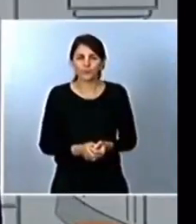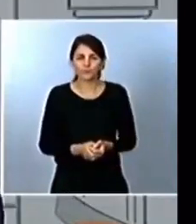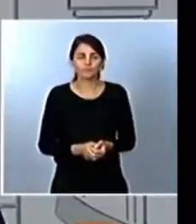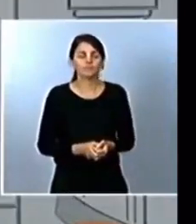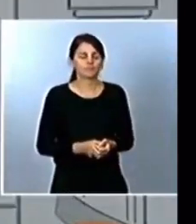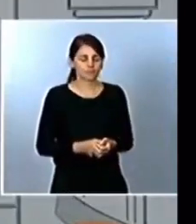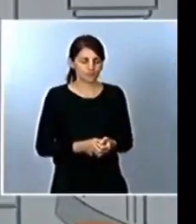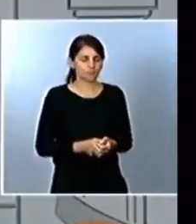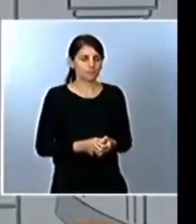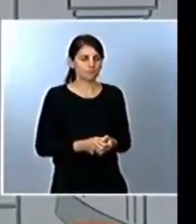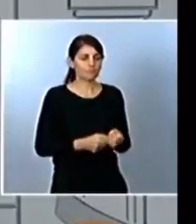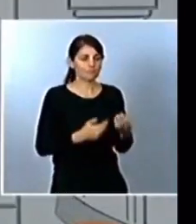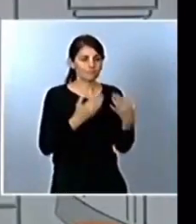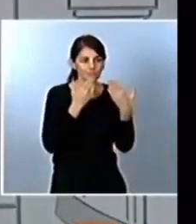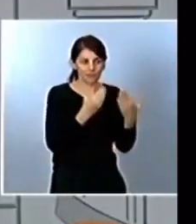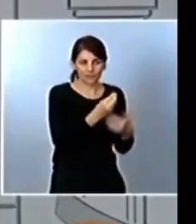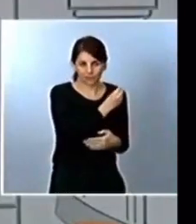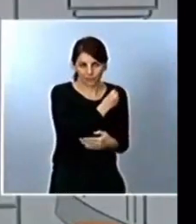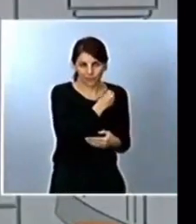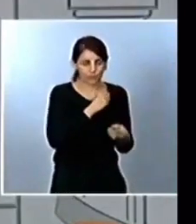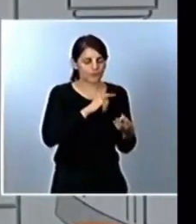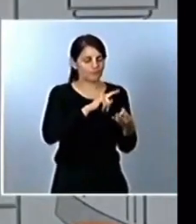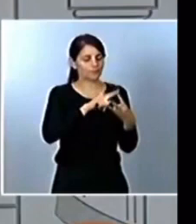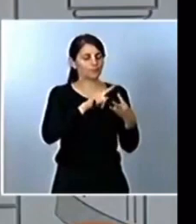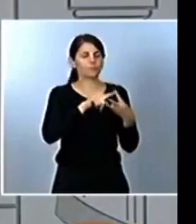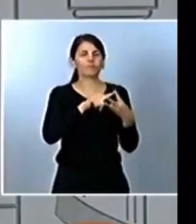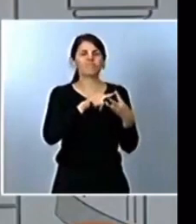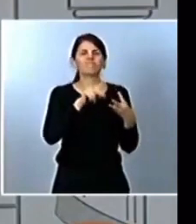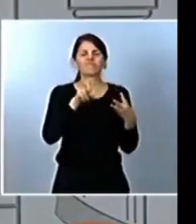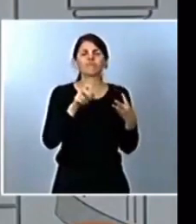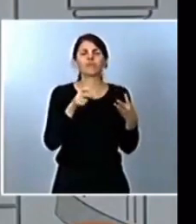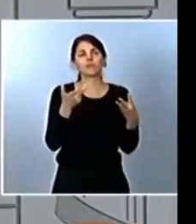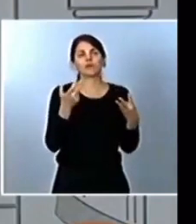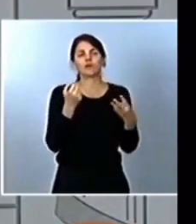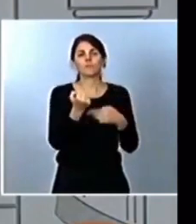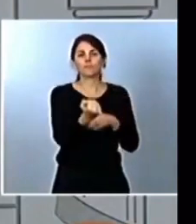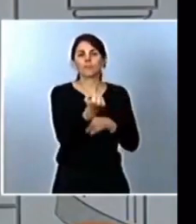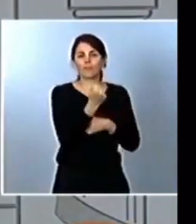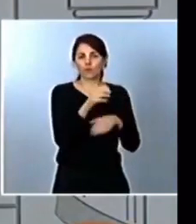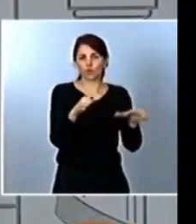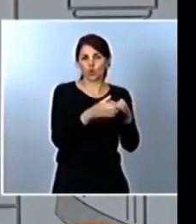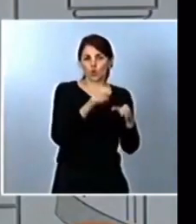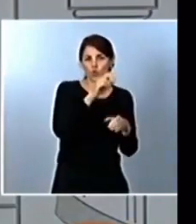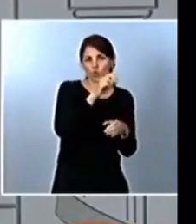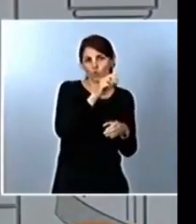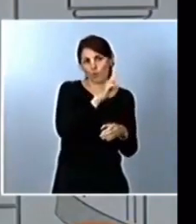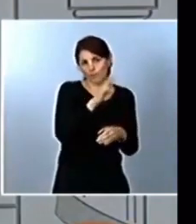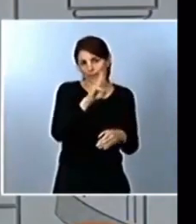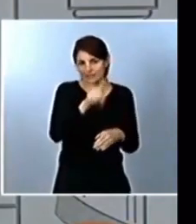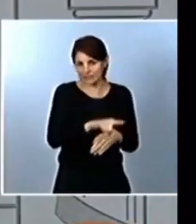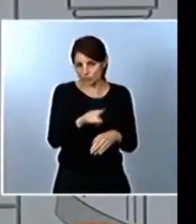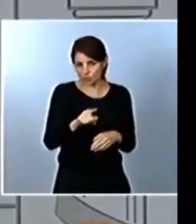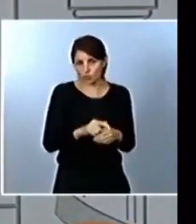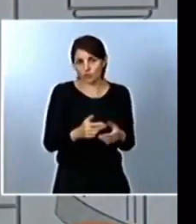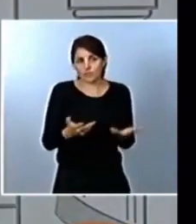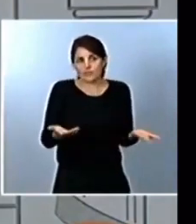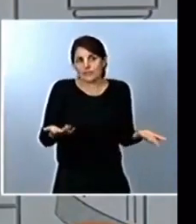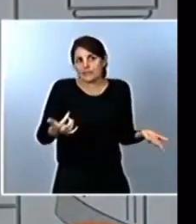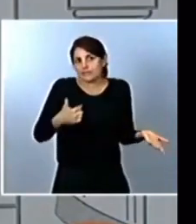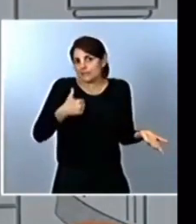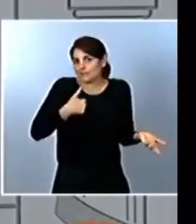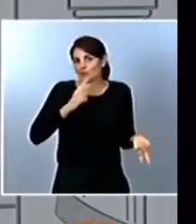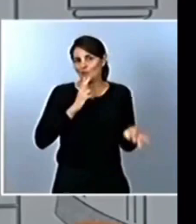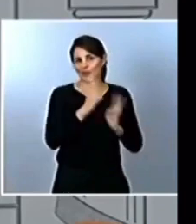las cuestiones sobre el apoyo o no de, en este caso, el Partido Popular al estado de alarma, creo que no soy yo quien tiene que responder a